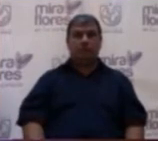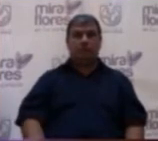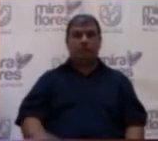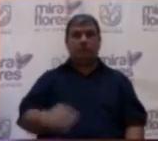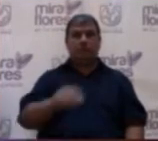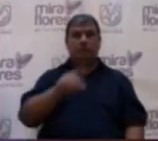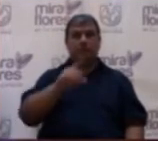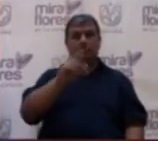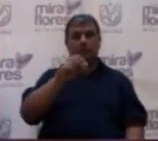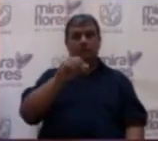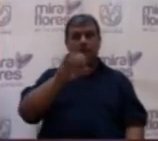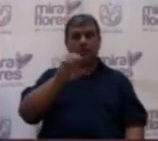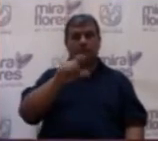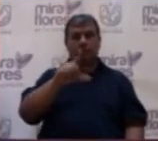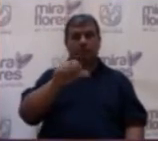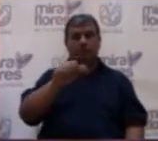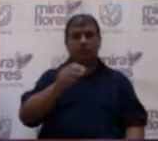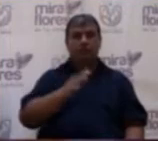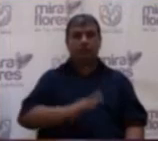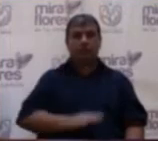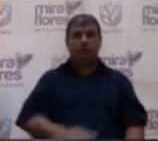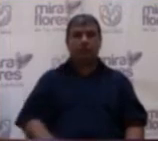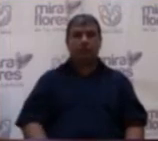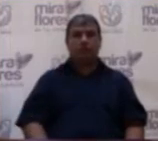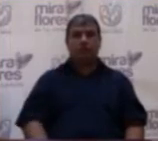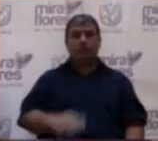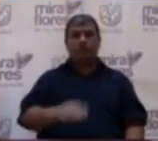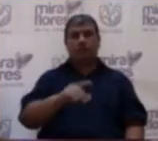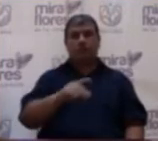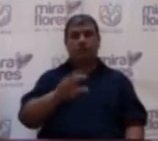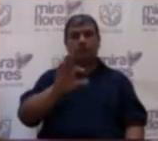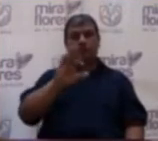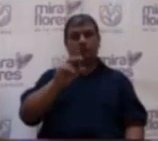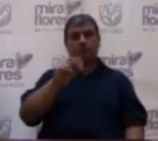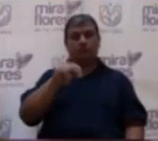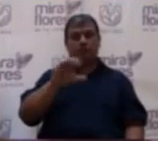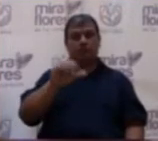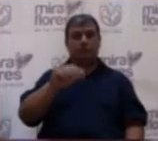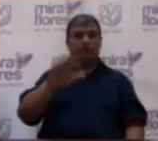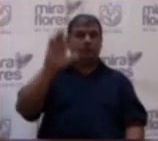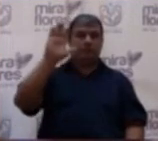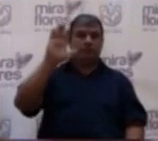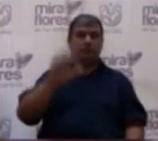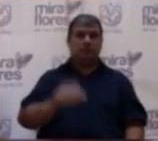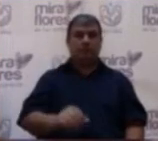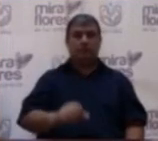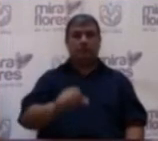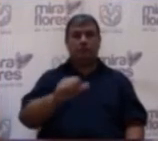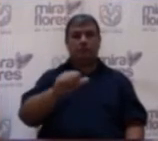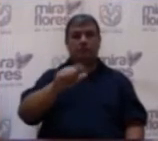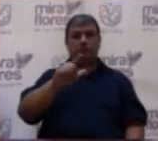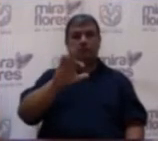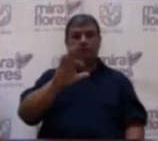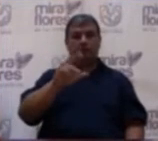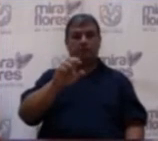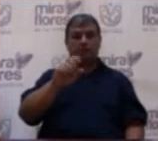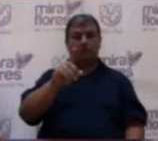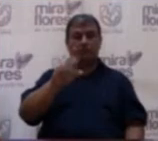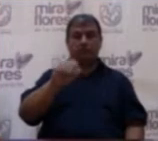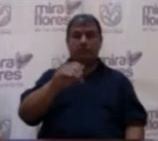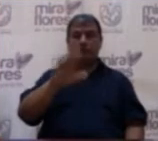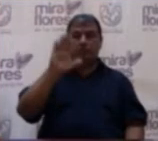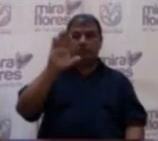señorita daniela lozano víctor señora franca rey camino señor alfredo esteban y